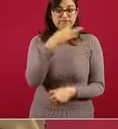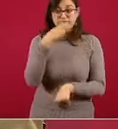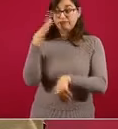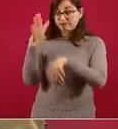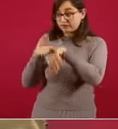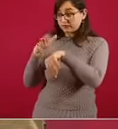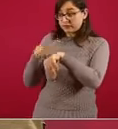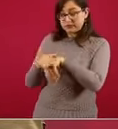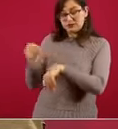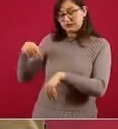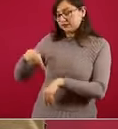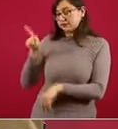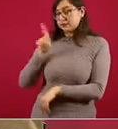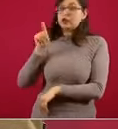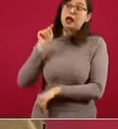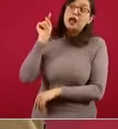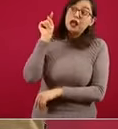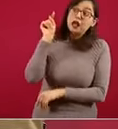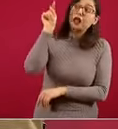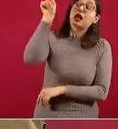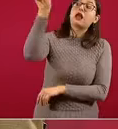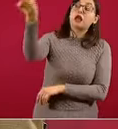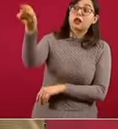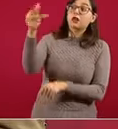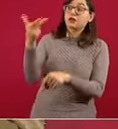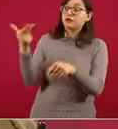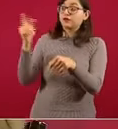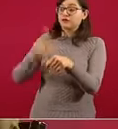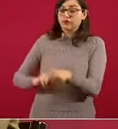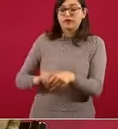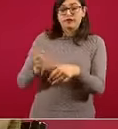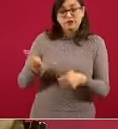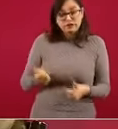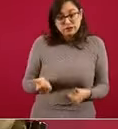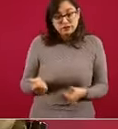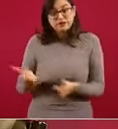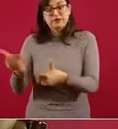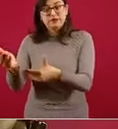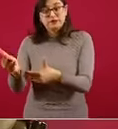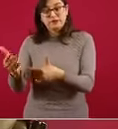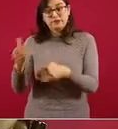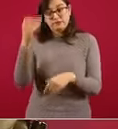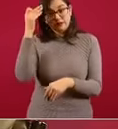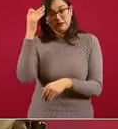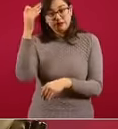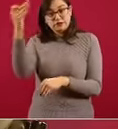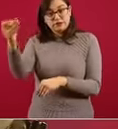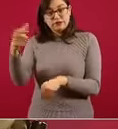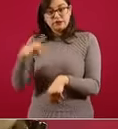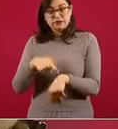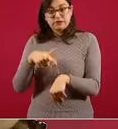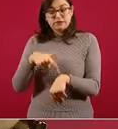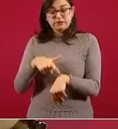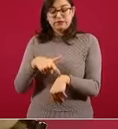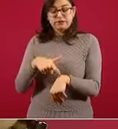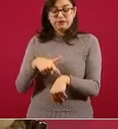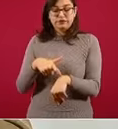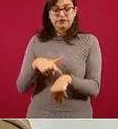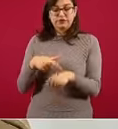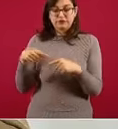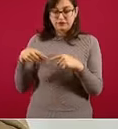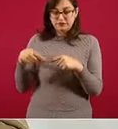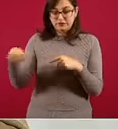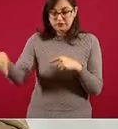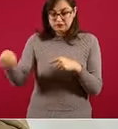que dijo el hospital X sí tiene camas y lo están esperando, más o menos el tiempo de retención de ambulancia, que es ese tiempo